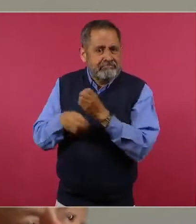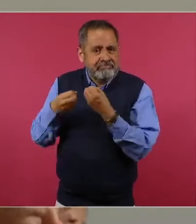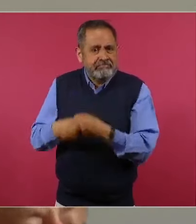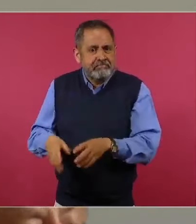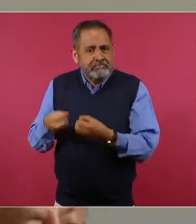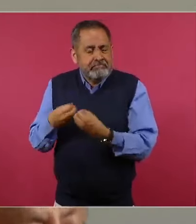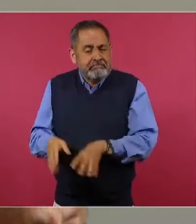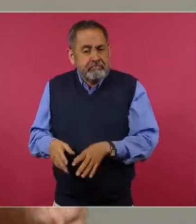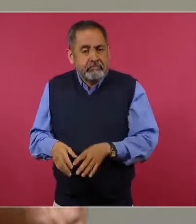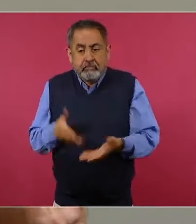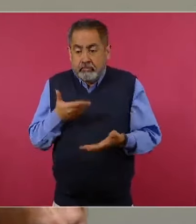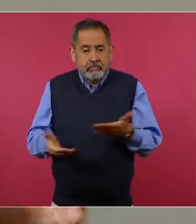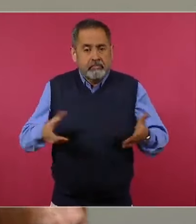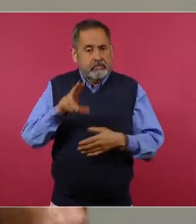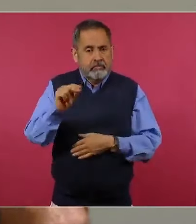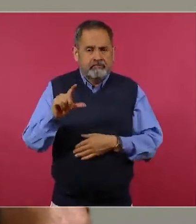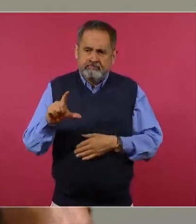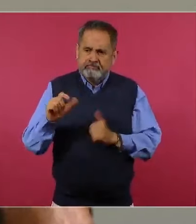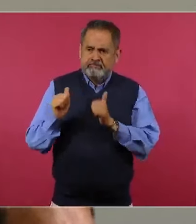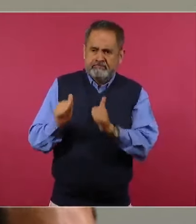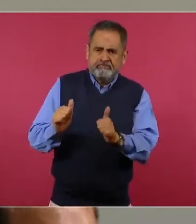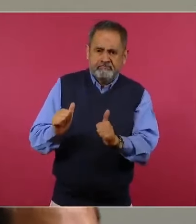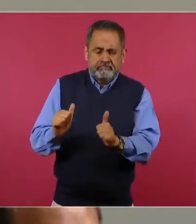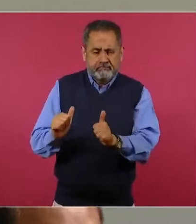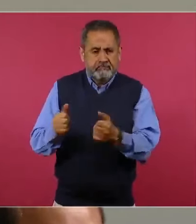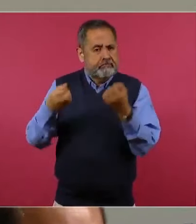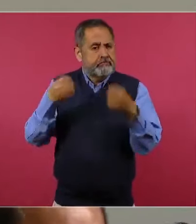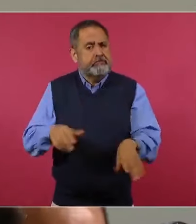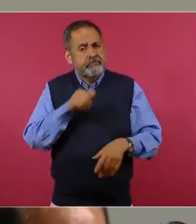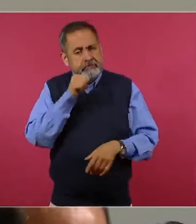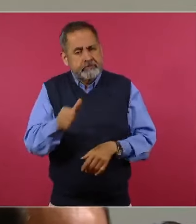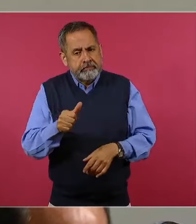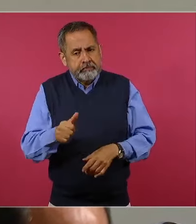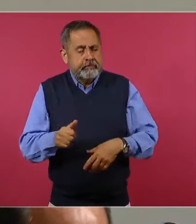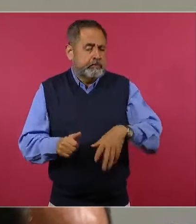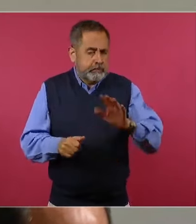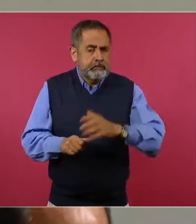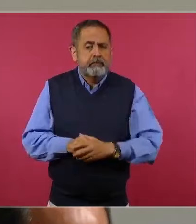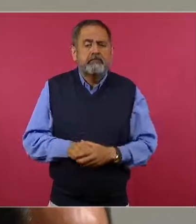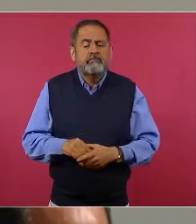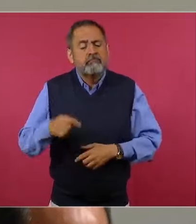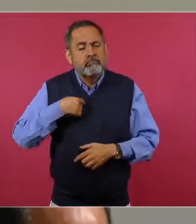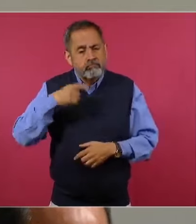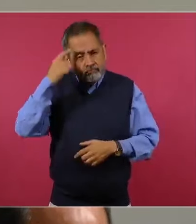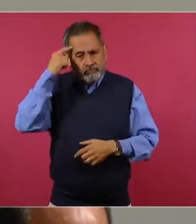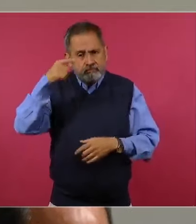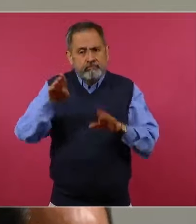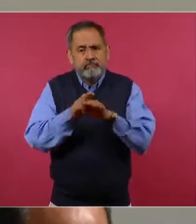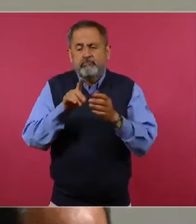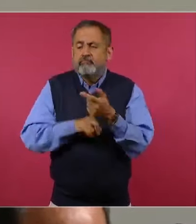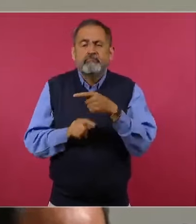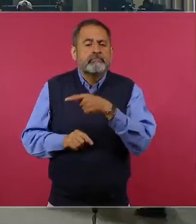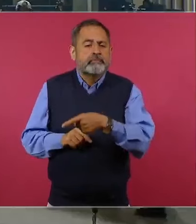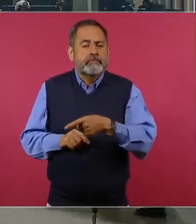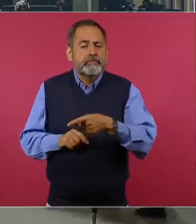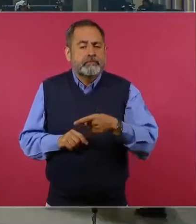depreciar, como se usa ahora. Y pues la depreciación no tiene,